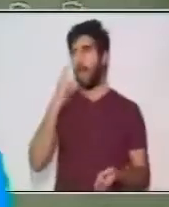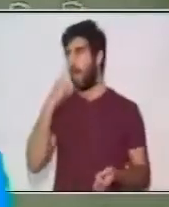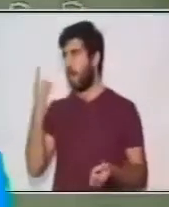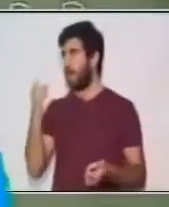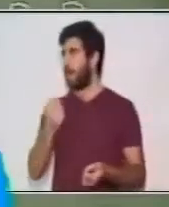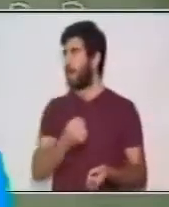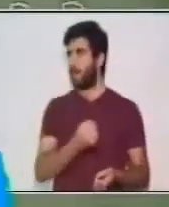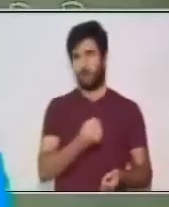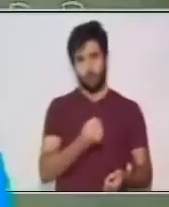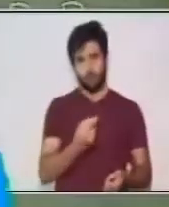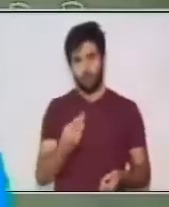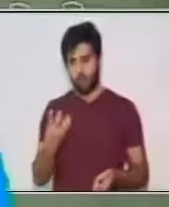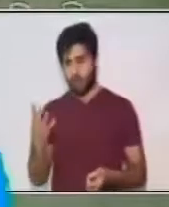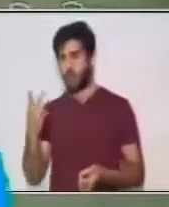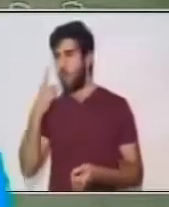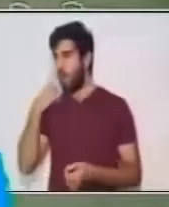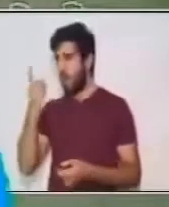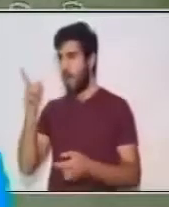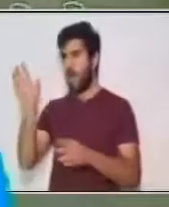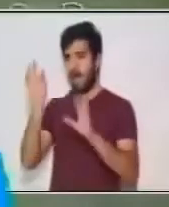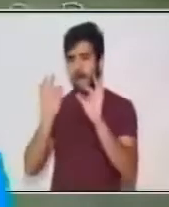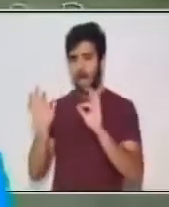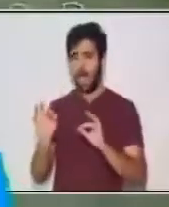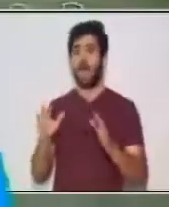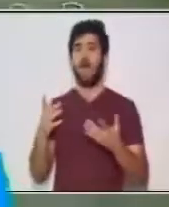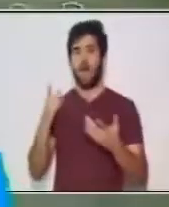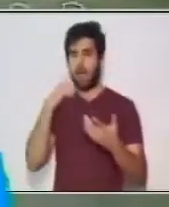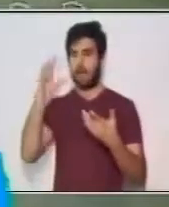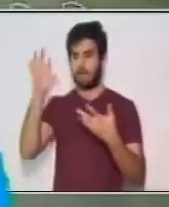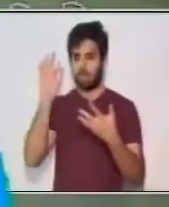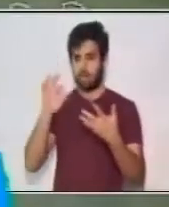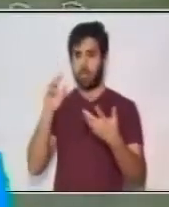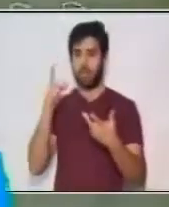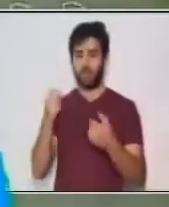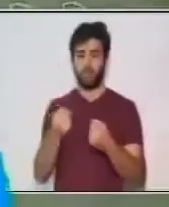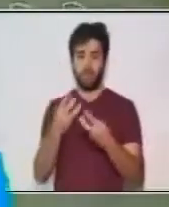acá y verifiquemos que el resultado sea el mismo.